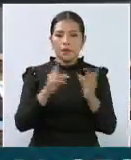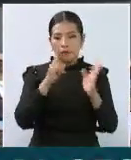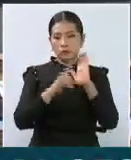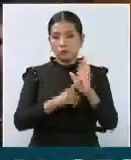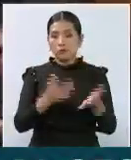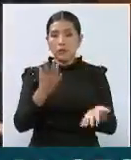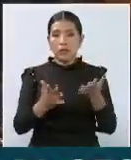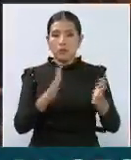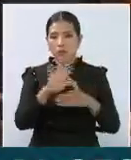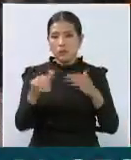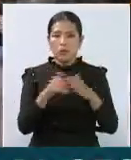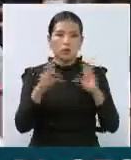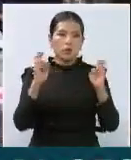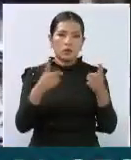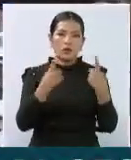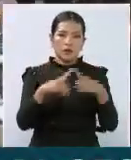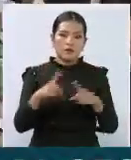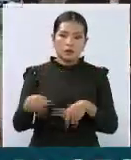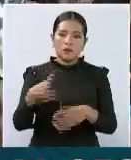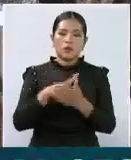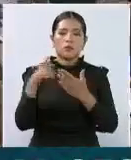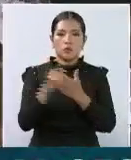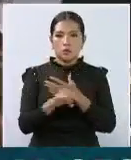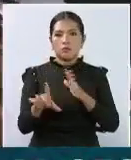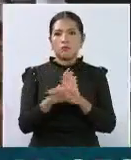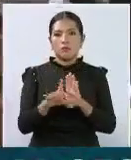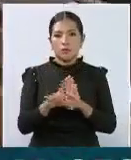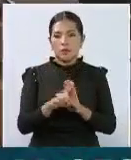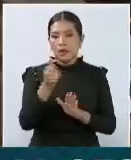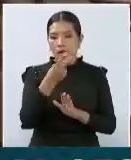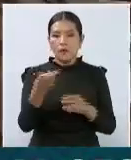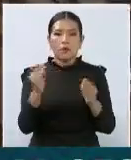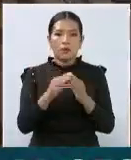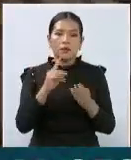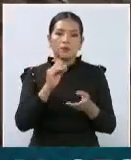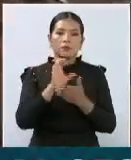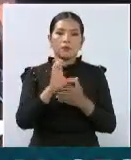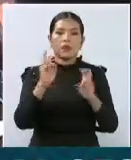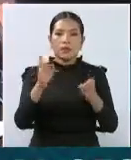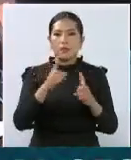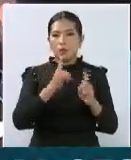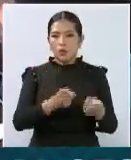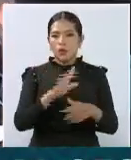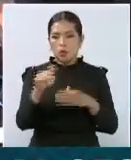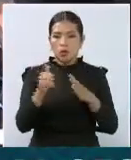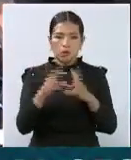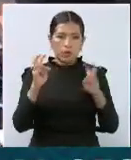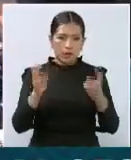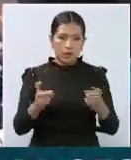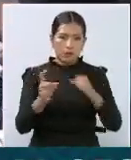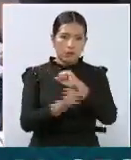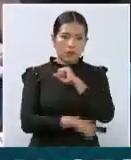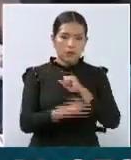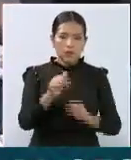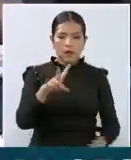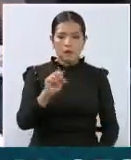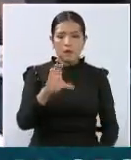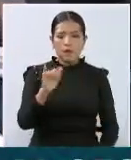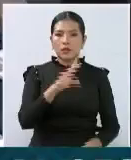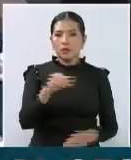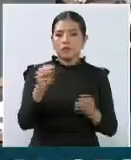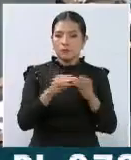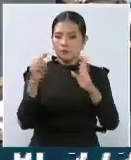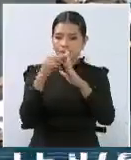posibles alternativas con respecto a este proyecto de ley, entre ellas la emisión de una sentencia de abocación y, por otra parte, el tratamiento